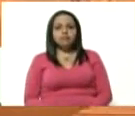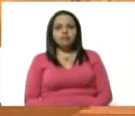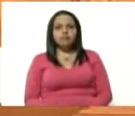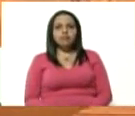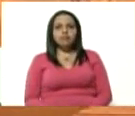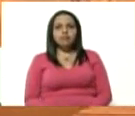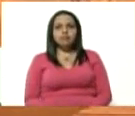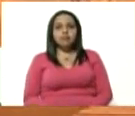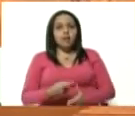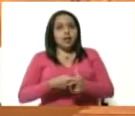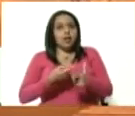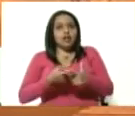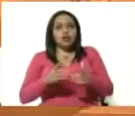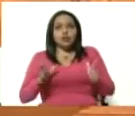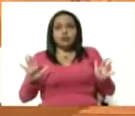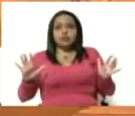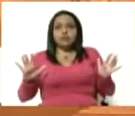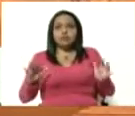que